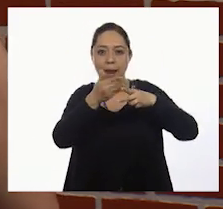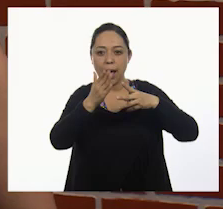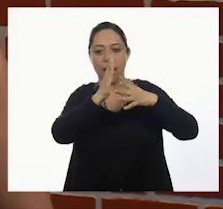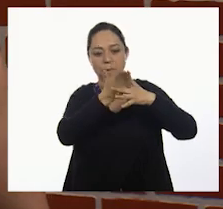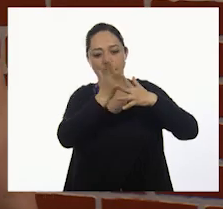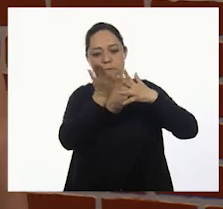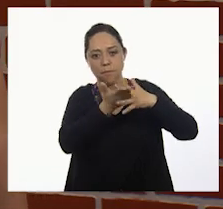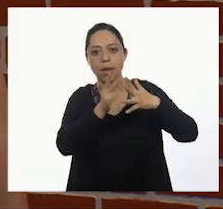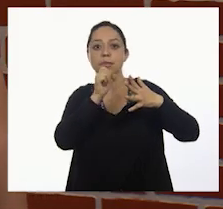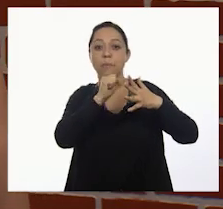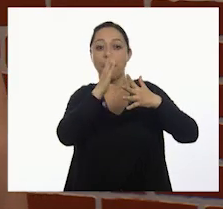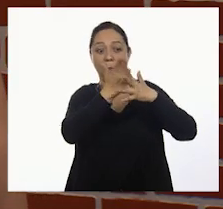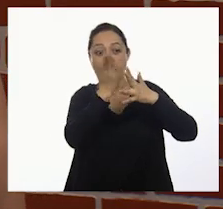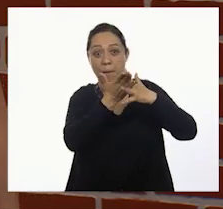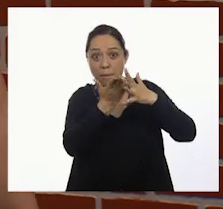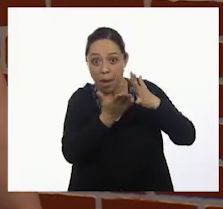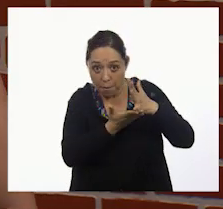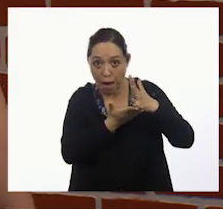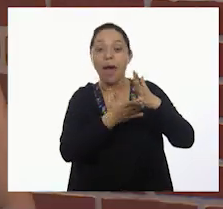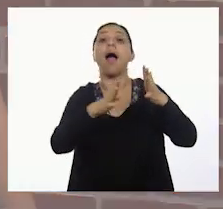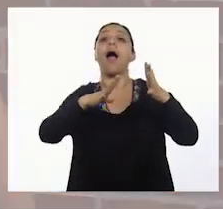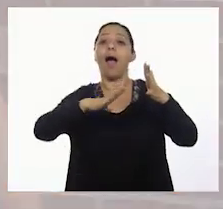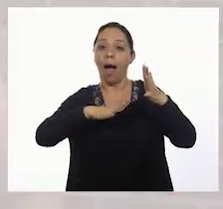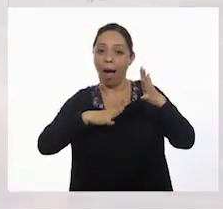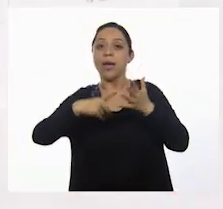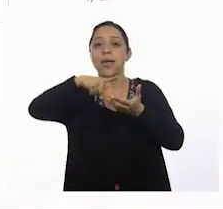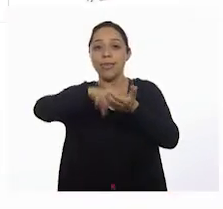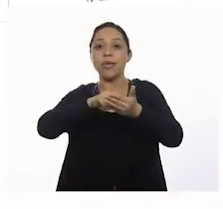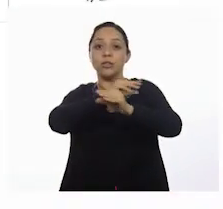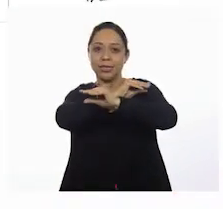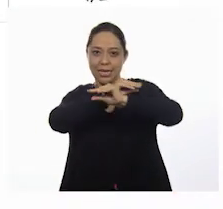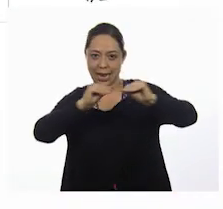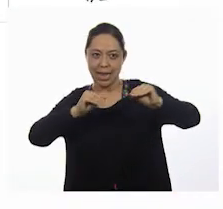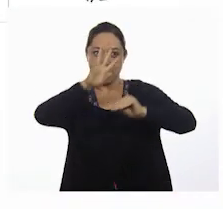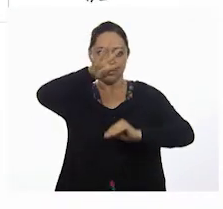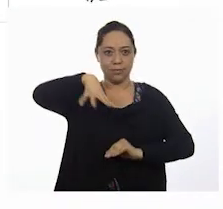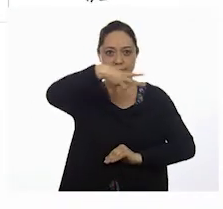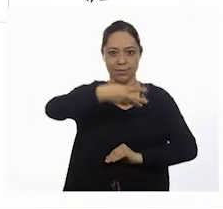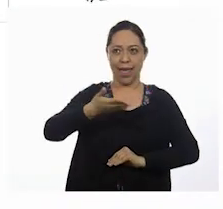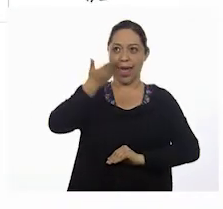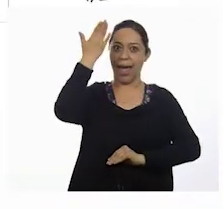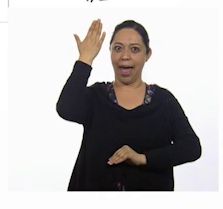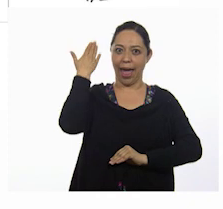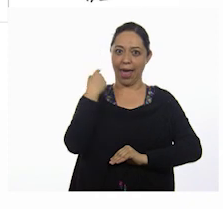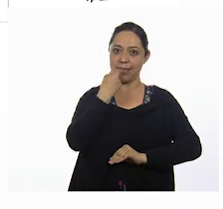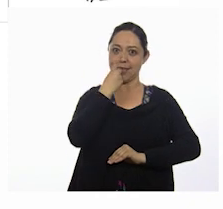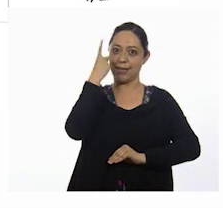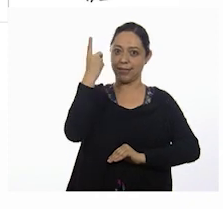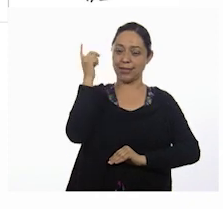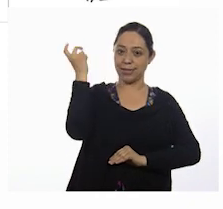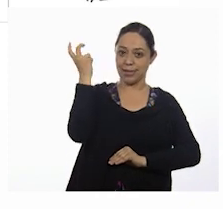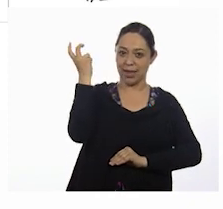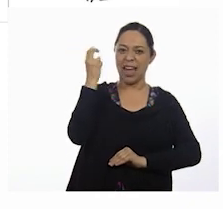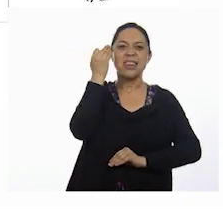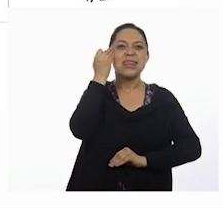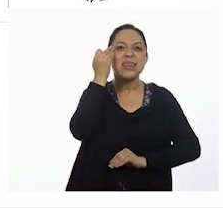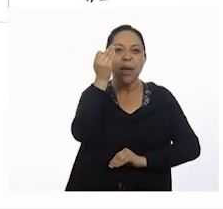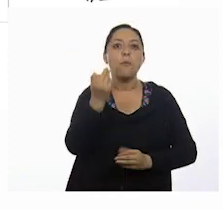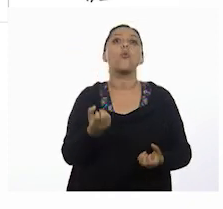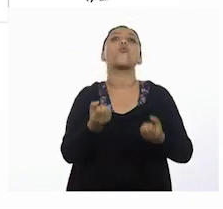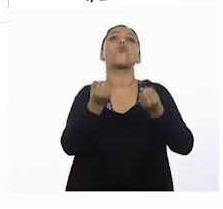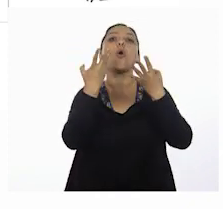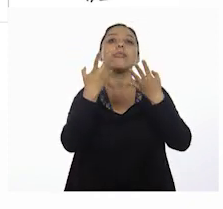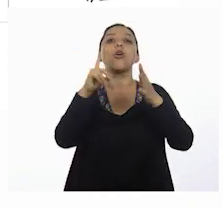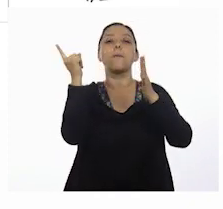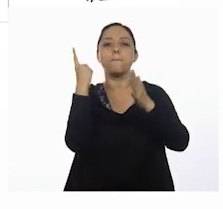su contraparte, que son los silencios. En la tabla que ya teníamos de programas anteriores, en la que aparecían las duraciones y los